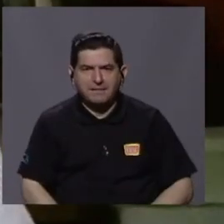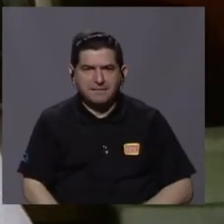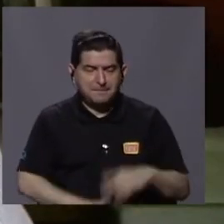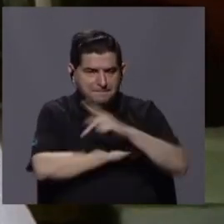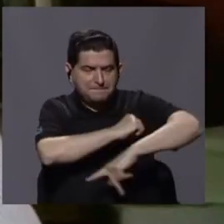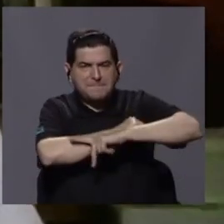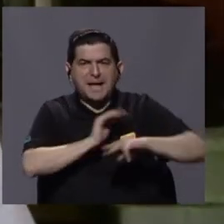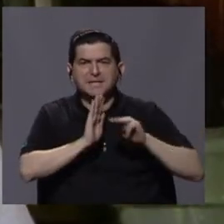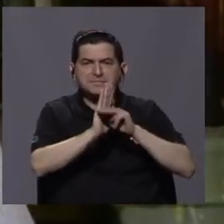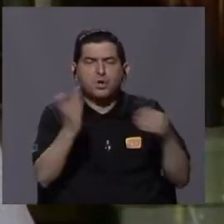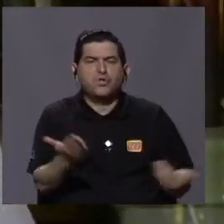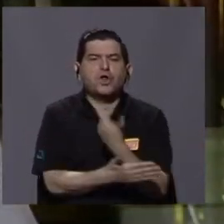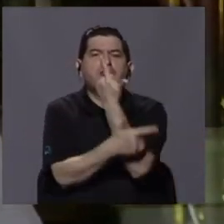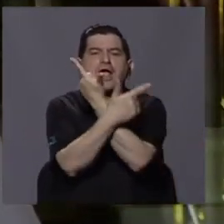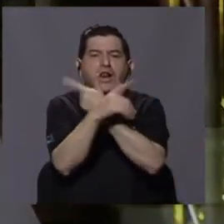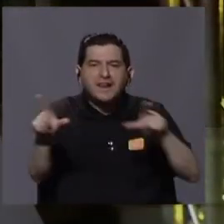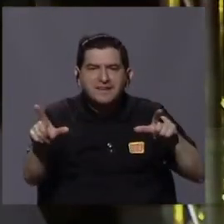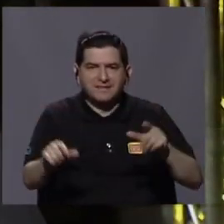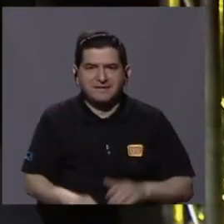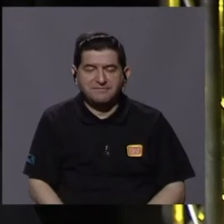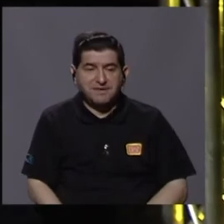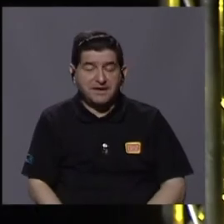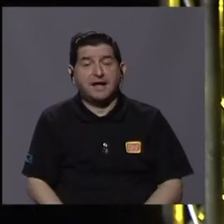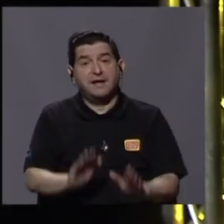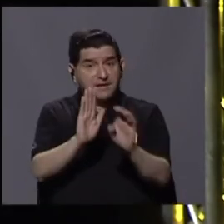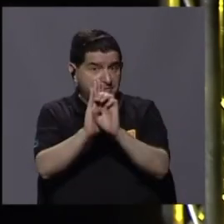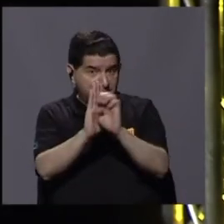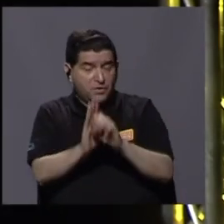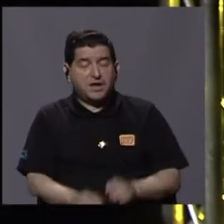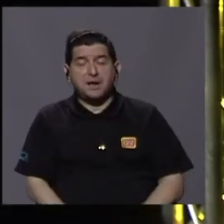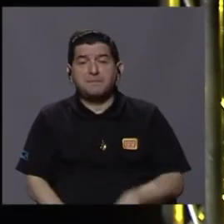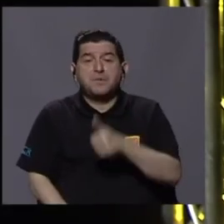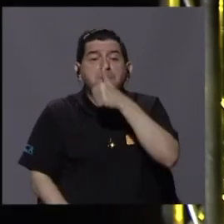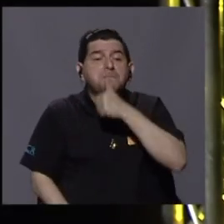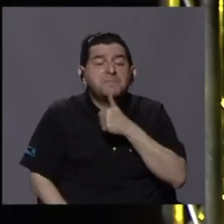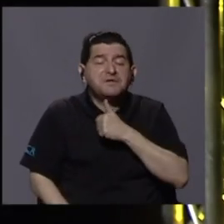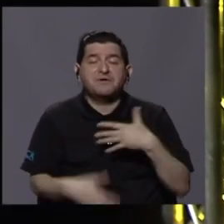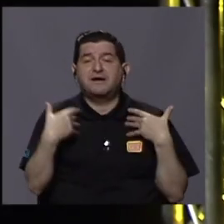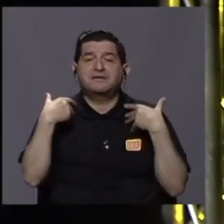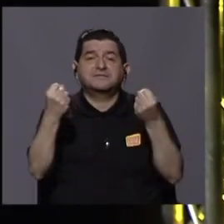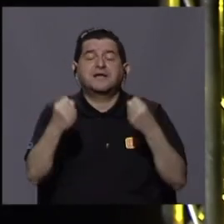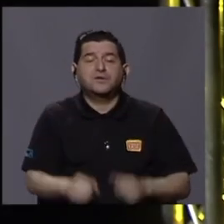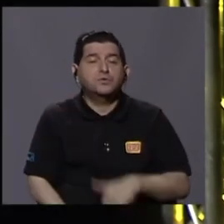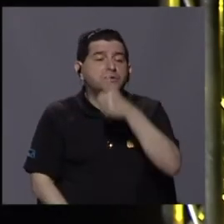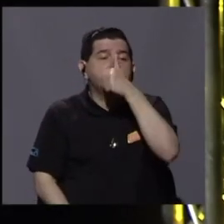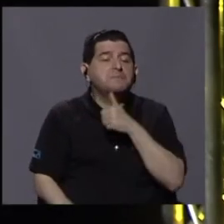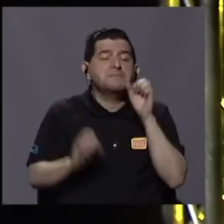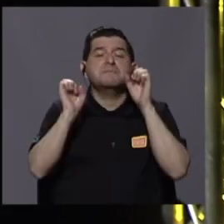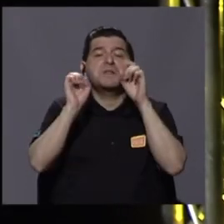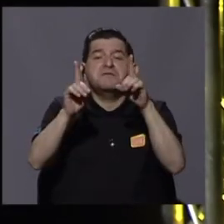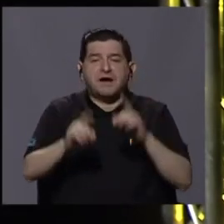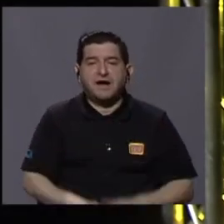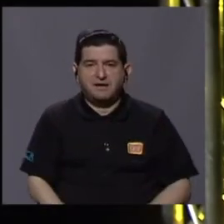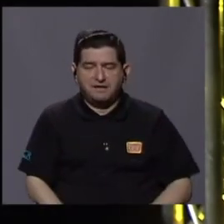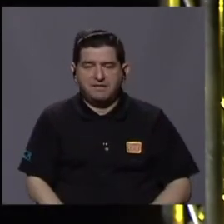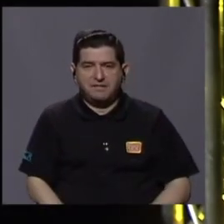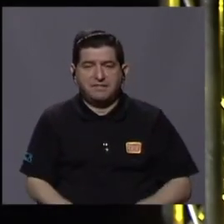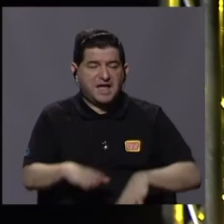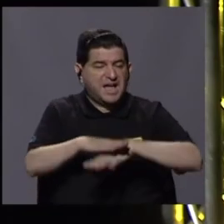cuales el modelo neoliberal había por ejemplo privatizado la salud privatizado la educación